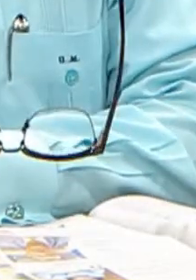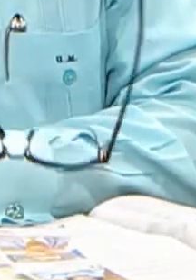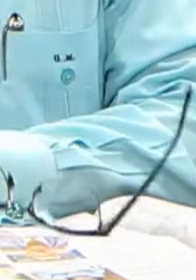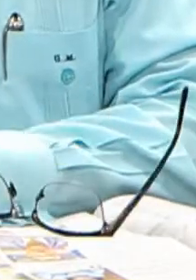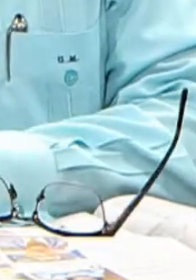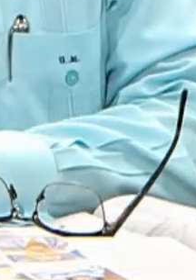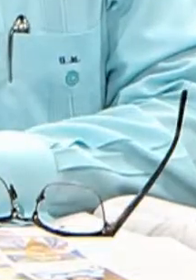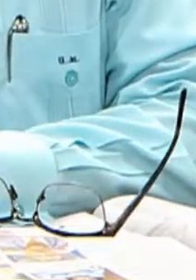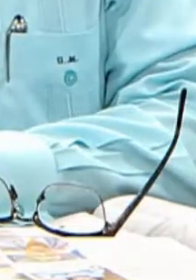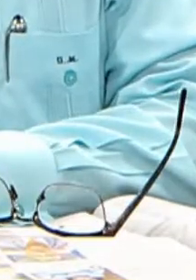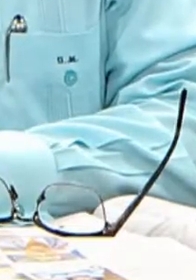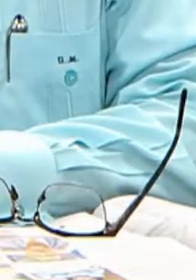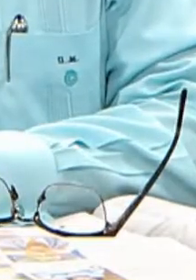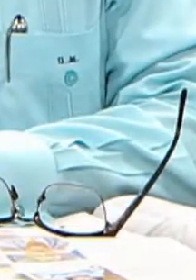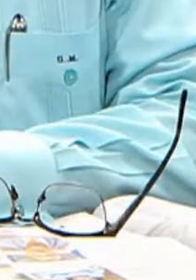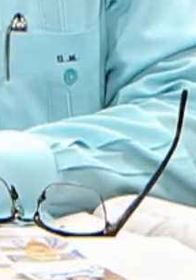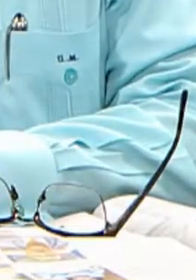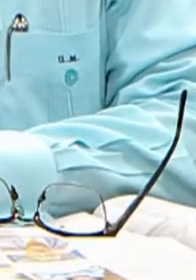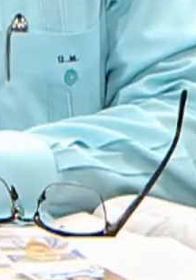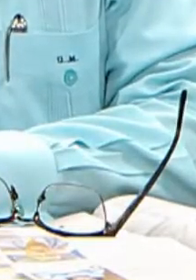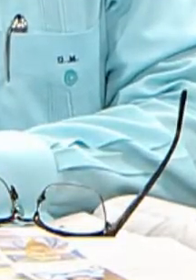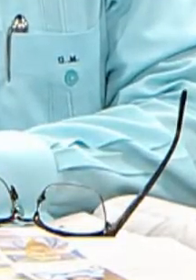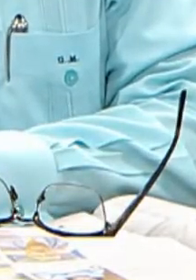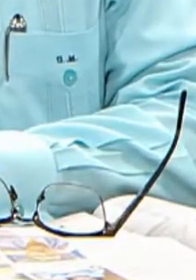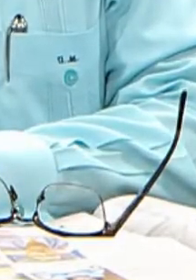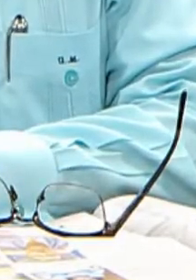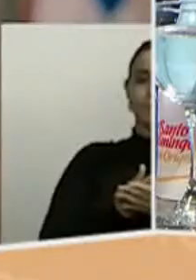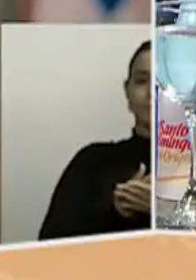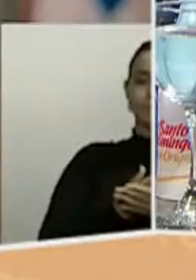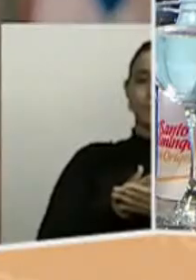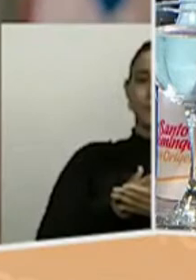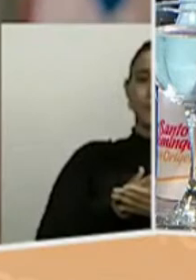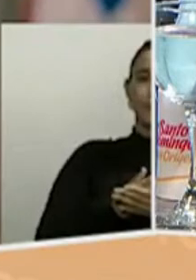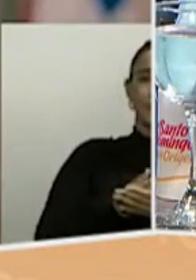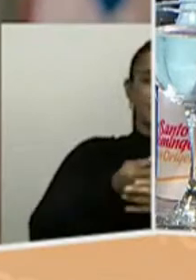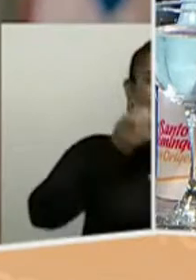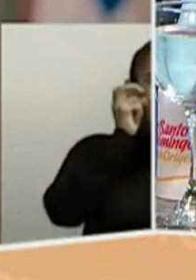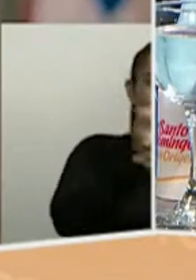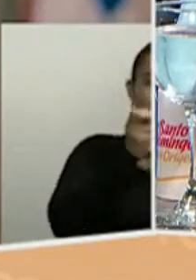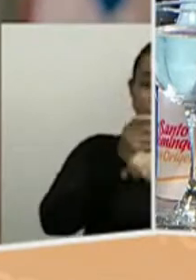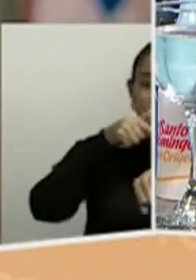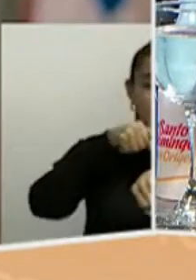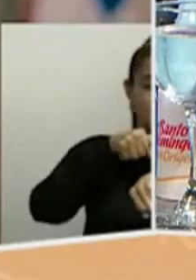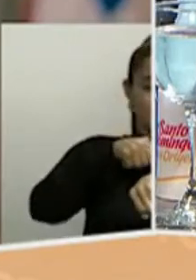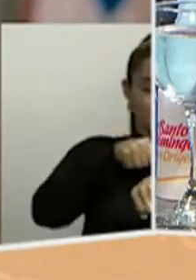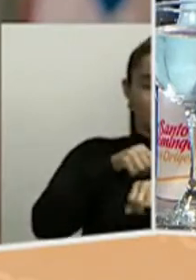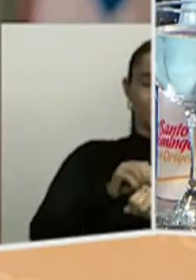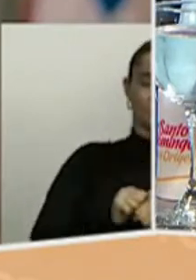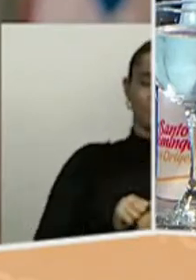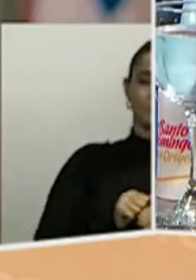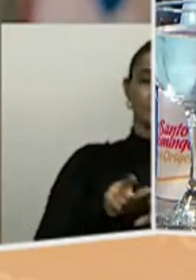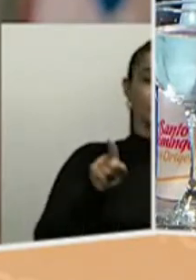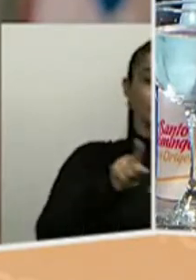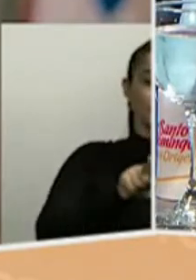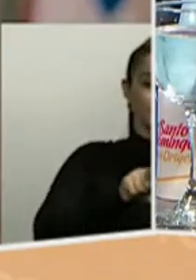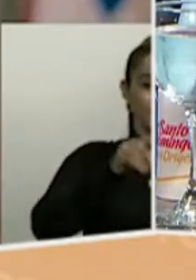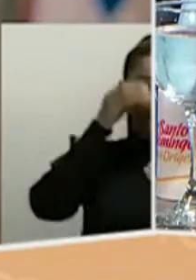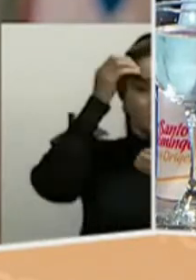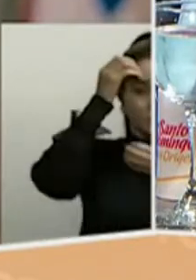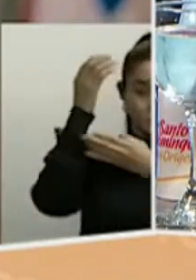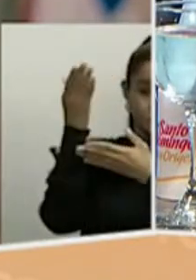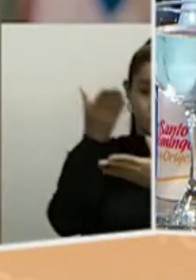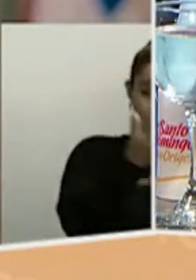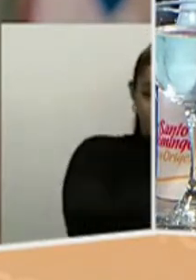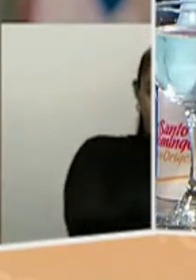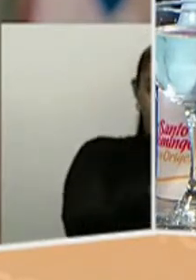media presidente que va a representar el país en una actividad como éste incluso yo he dicho en otras oportunidades que tu